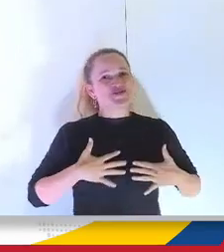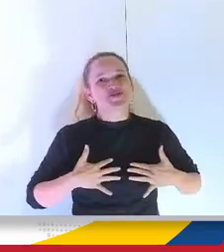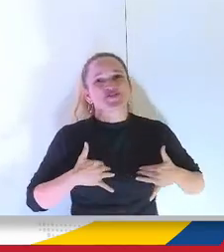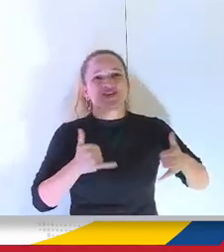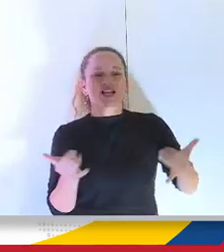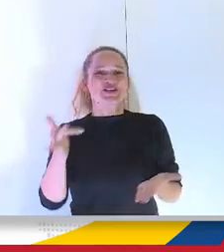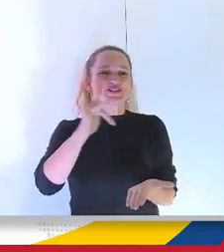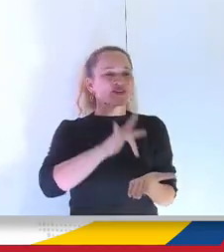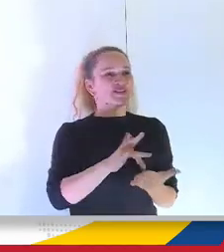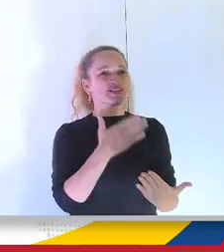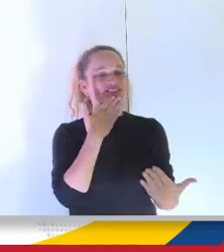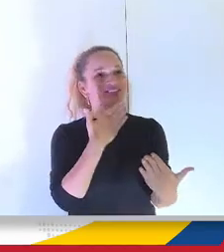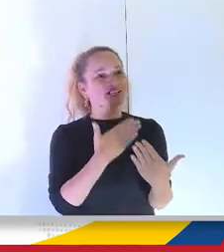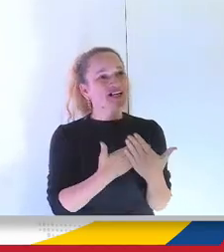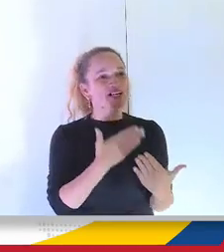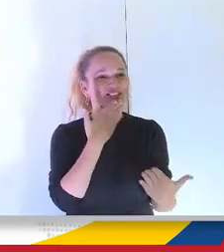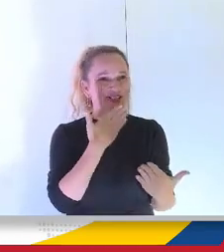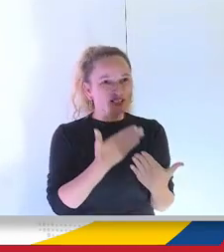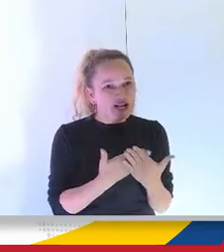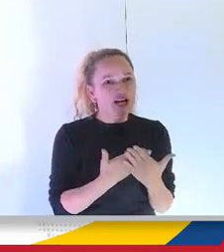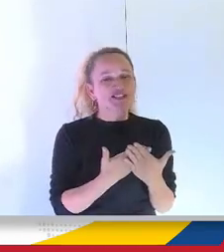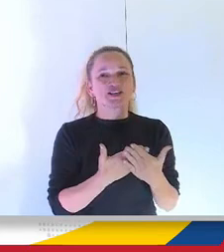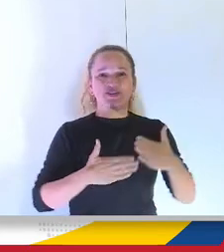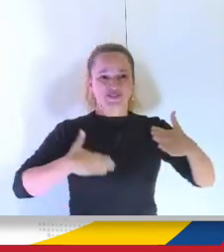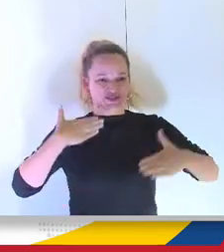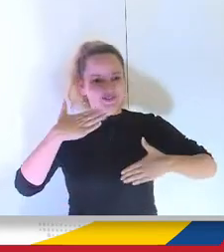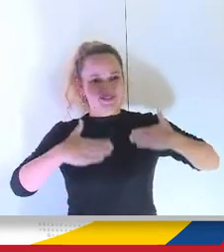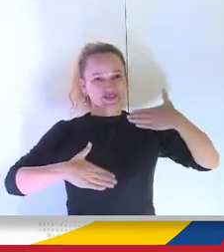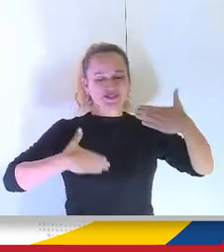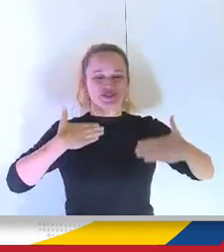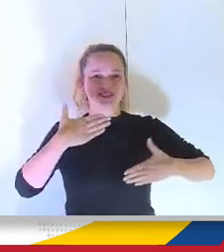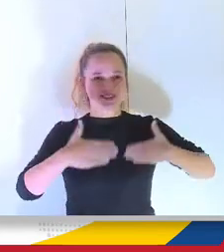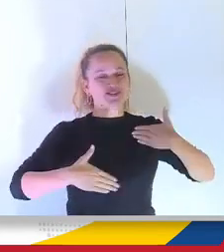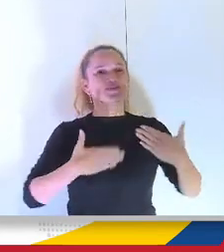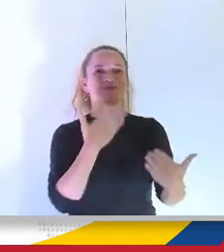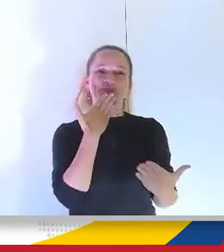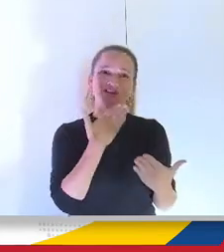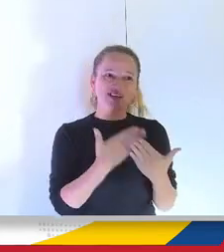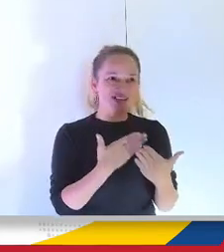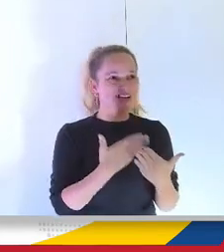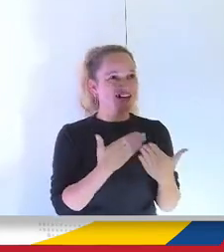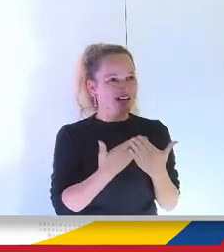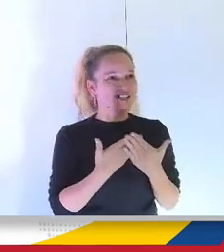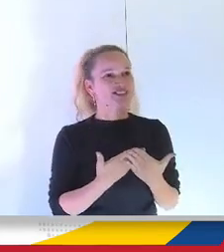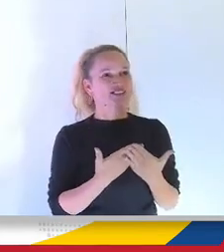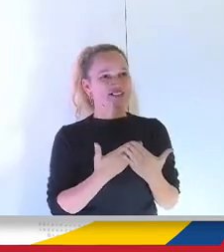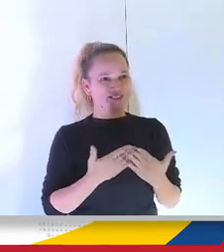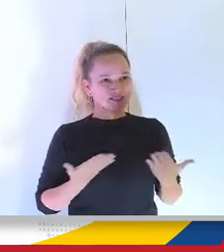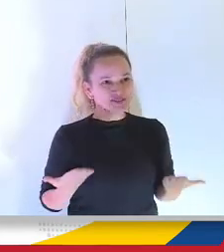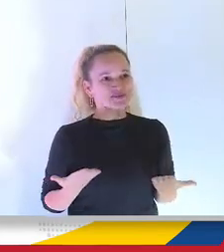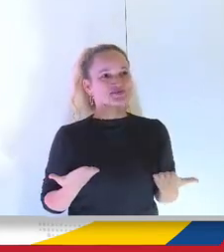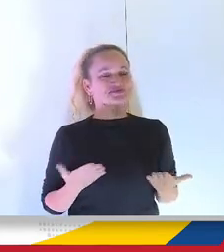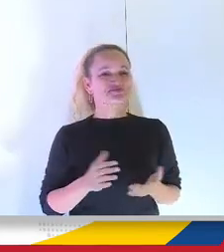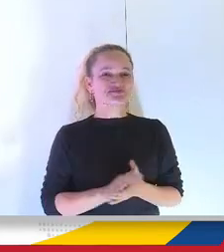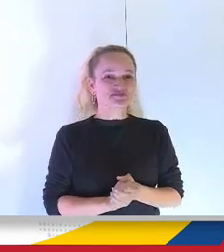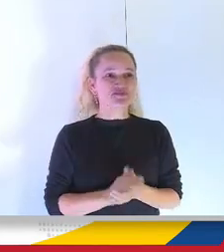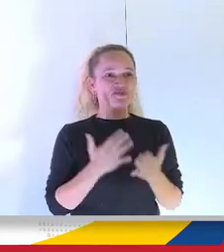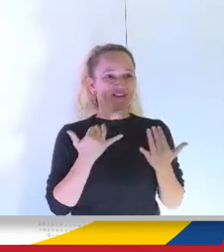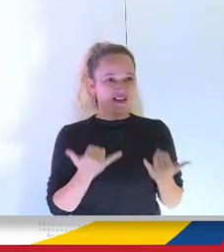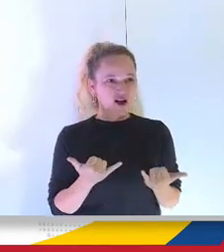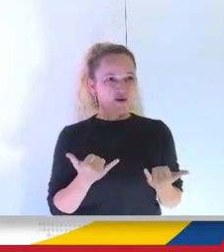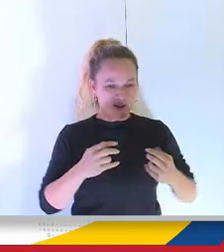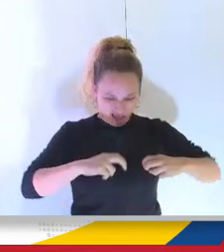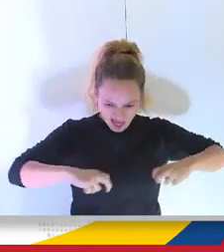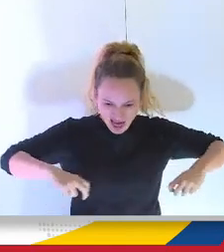muy agradecidos y también contentos, digo en plural, porque está Rosario, Viridiana, José y Aure